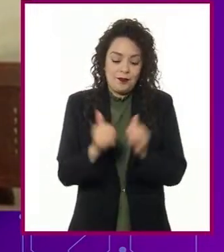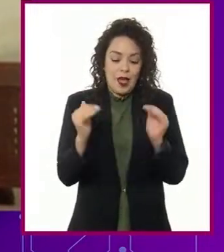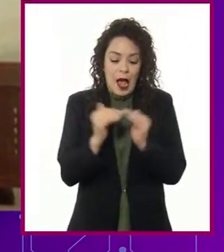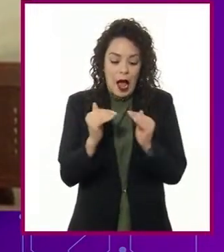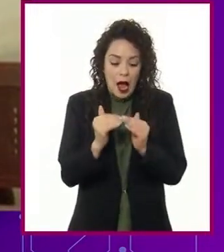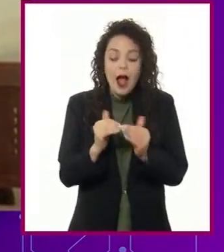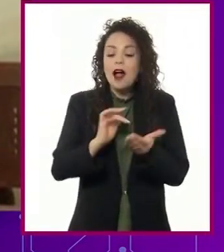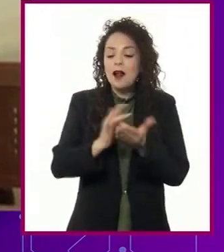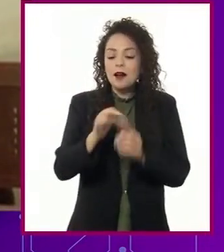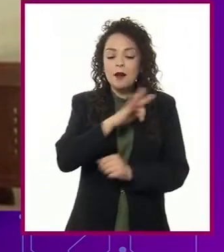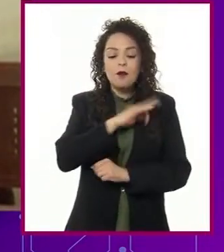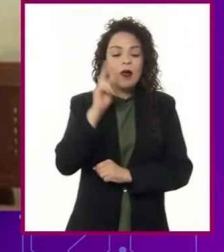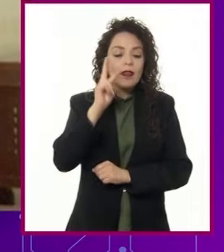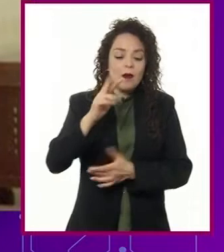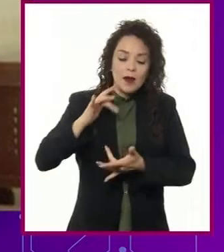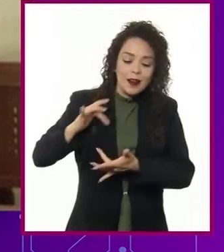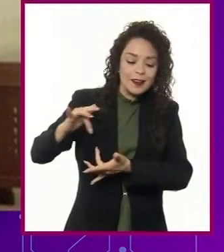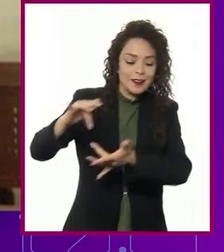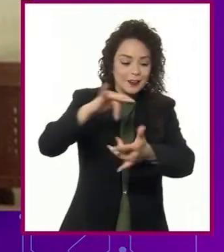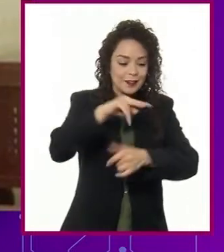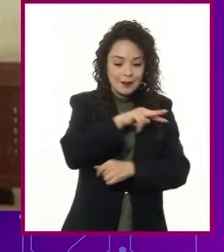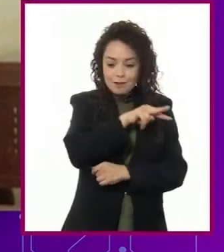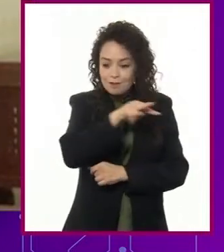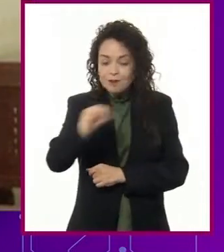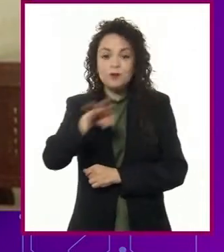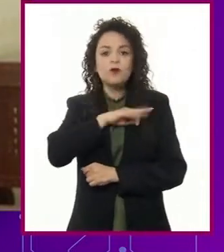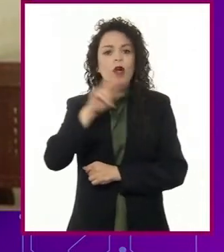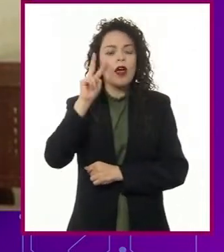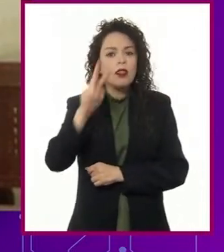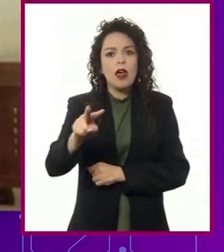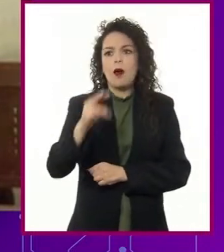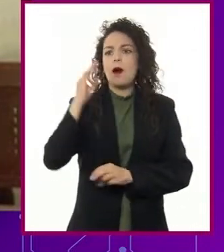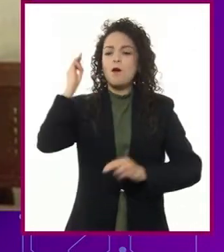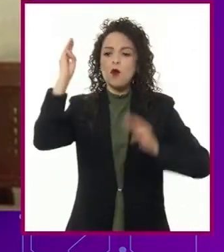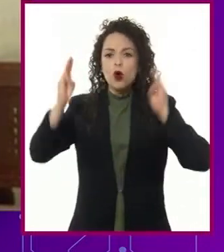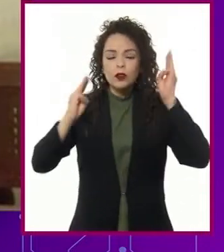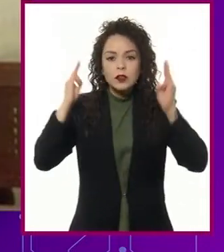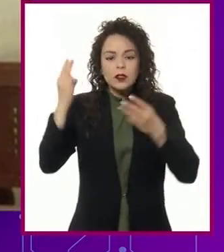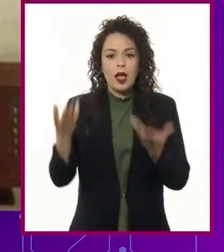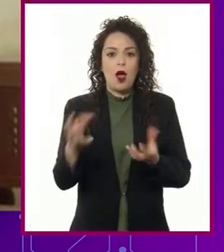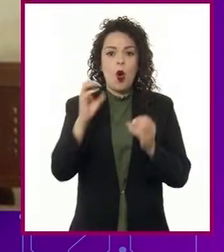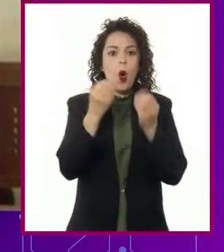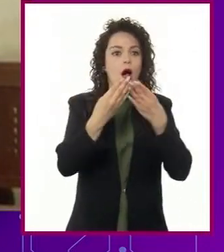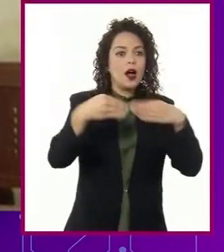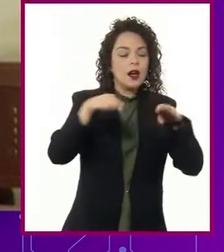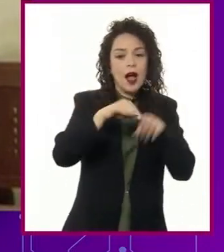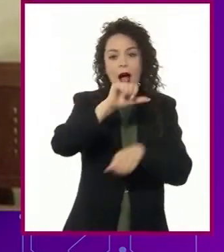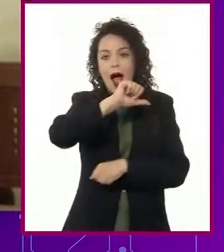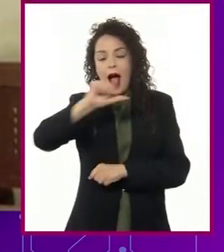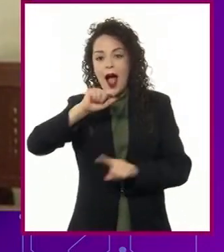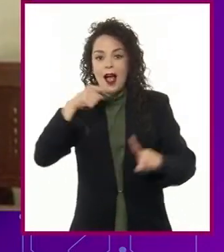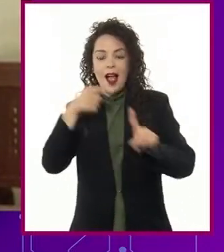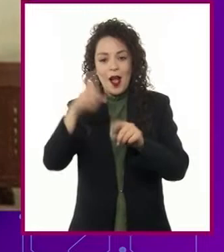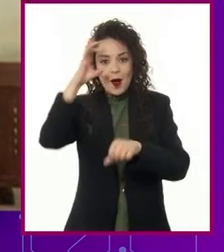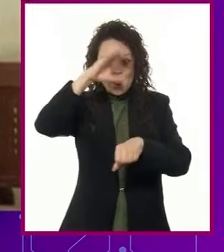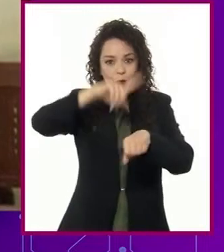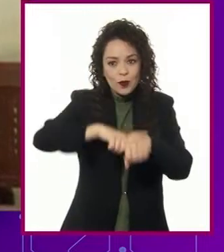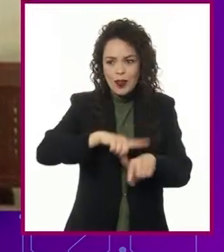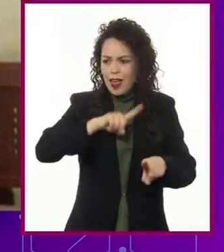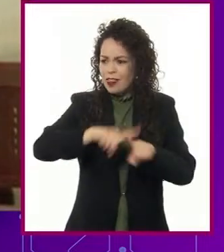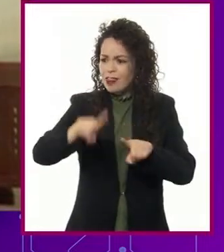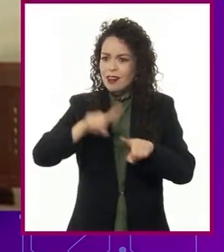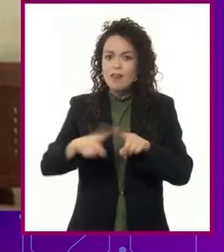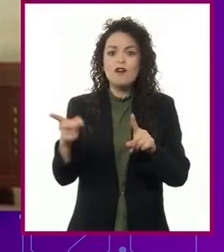Desde ahí podemos asomarnos a museos, casas de cultura, a muchas fuentes de